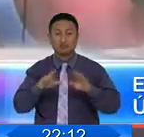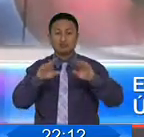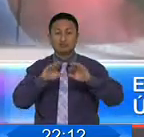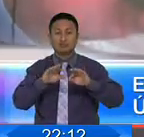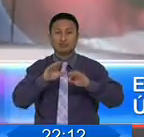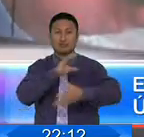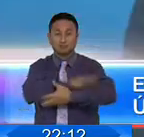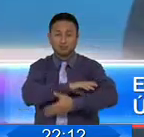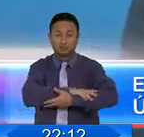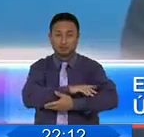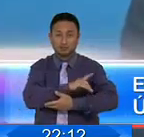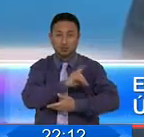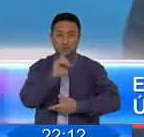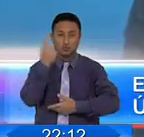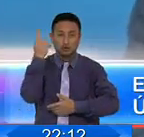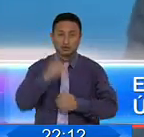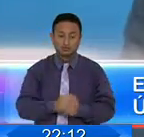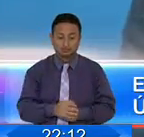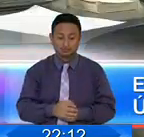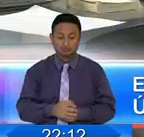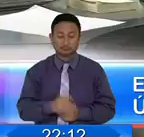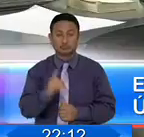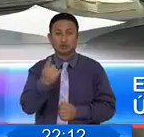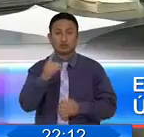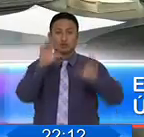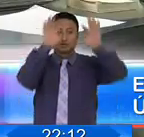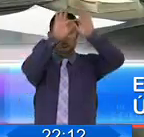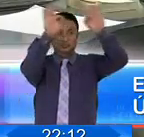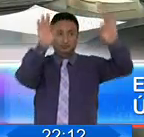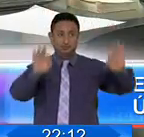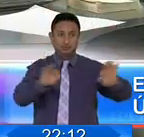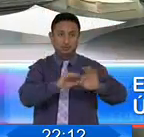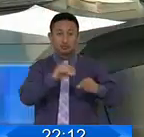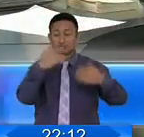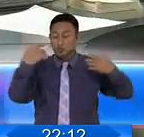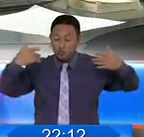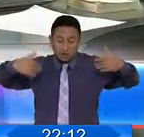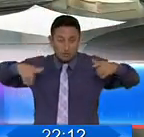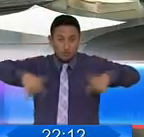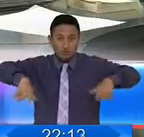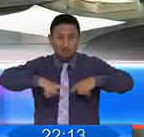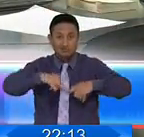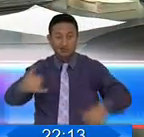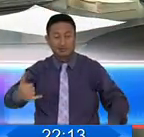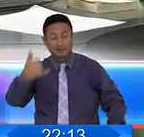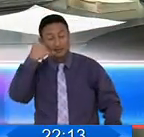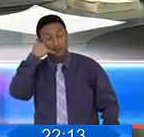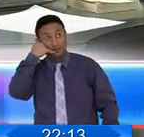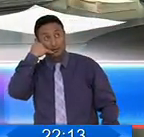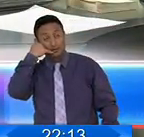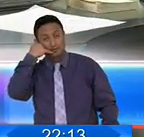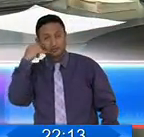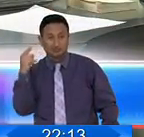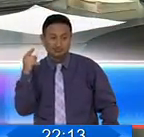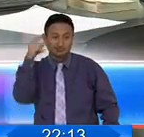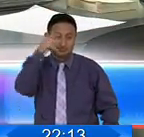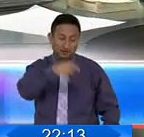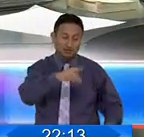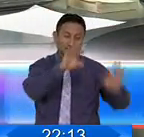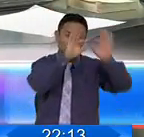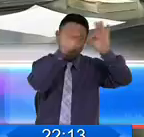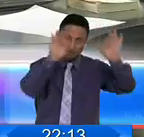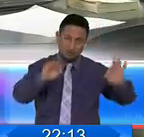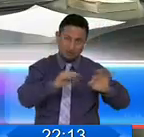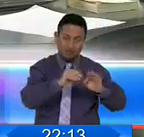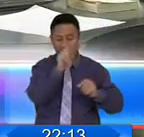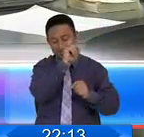sistemas de salud. Construir una sola matriz. Entonces, si usted llama de cualquier lado, va a tener la obligación que llenar una matriz única para